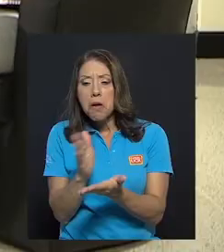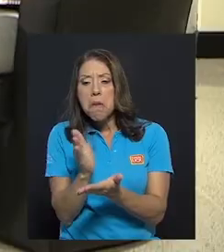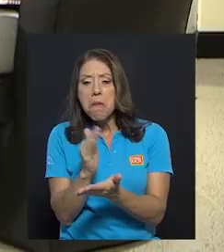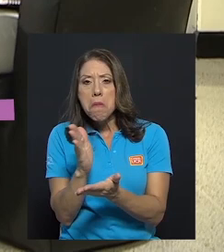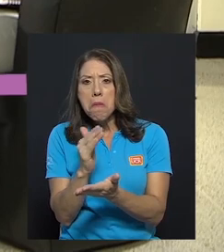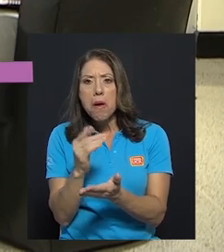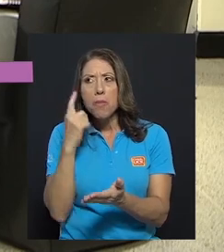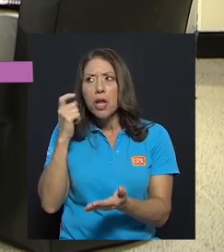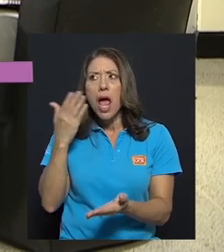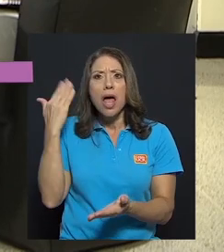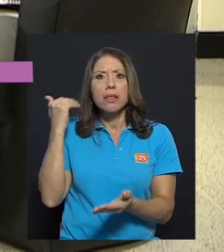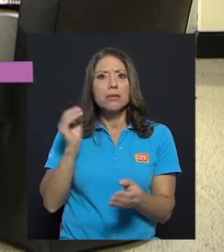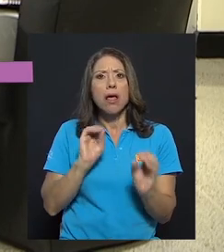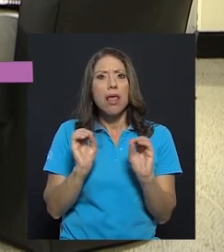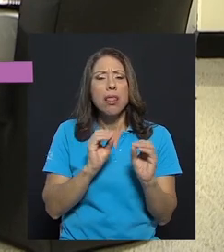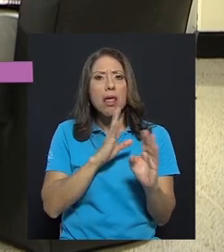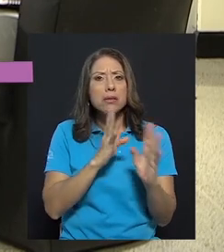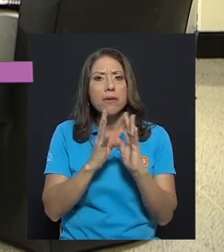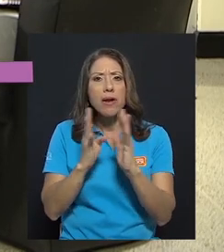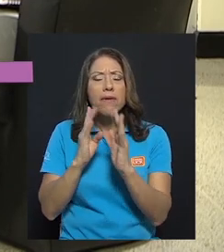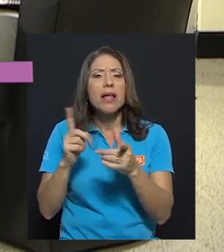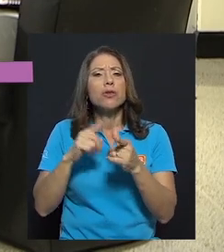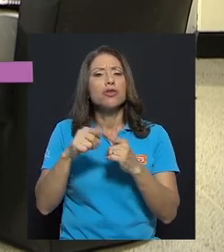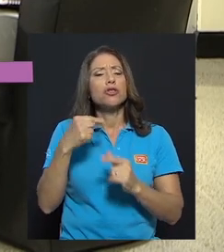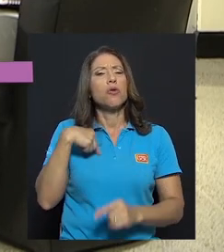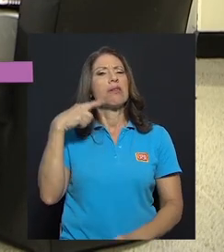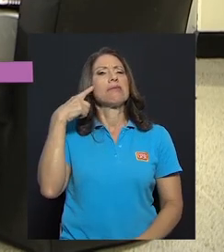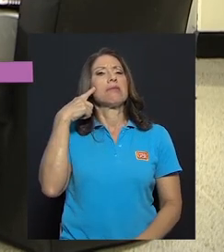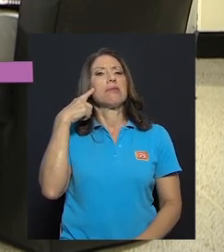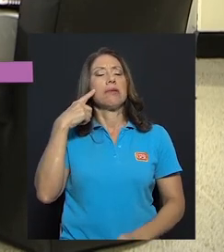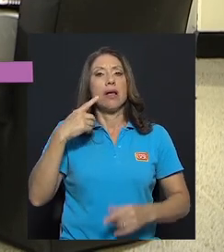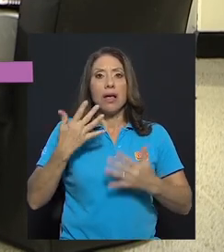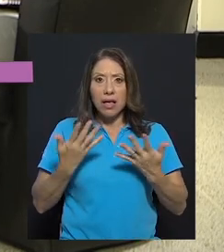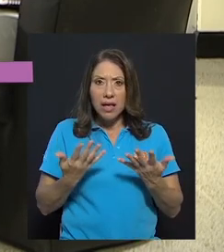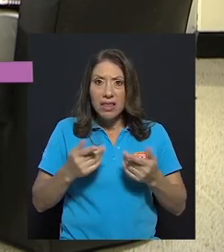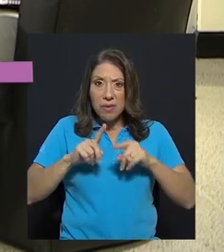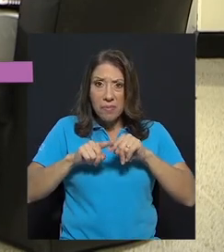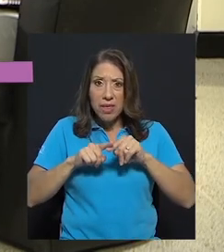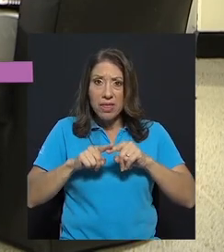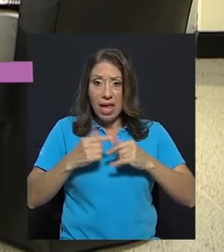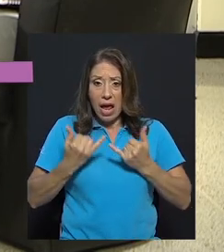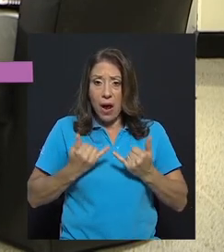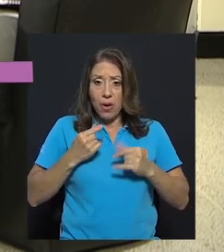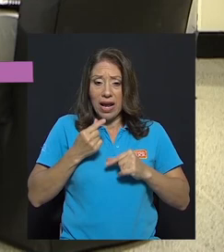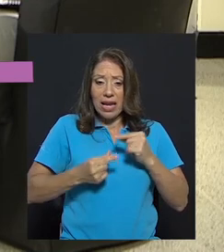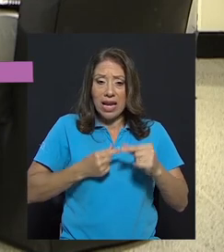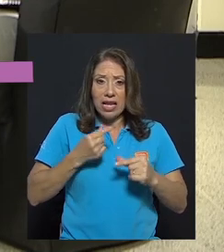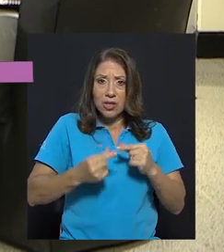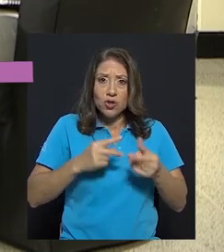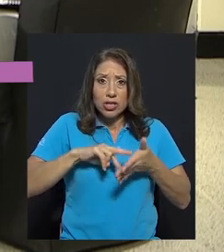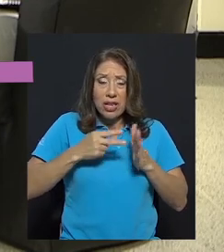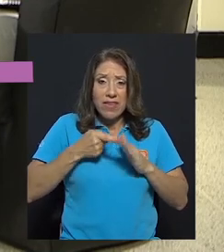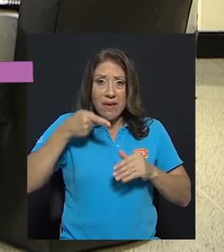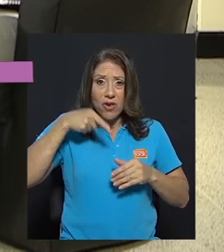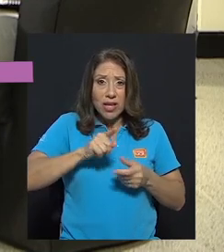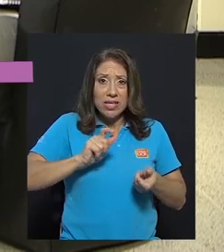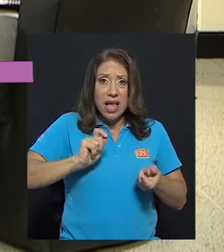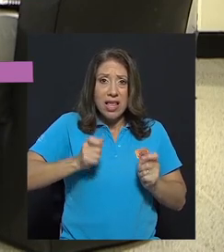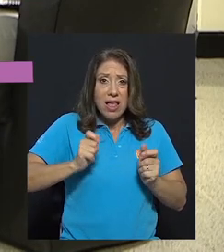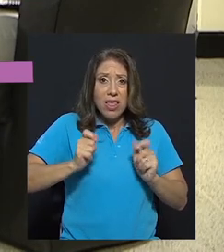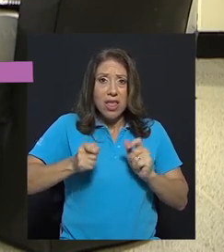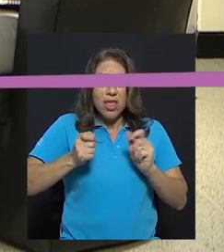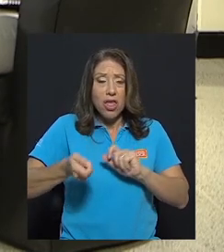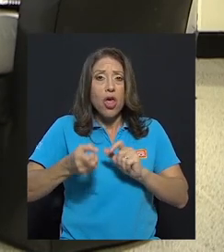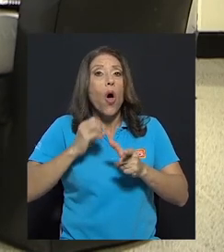sicariato. Exacto. Pero entonces me genera la duda si es que según la generación en la que vivimos, esa violencia se va transformando o es que